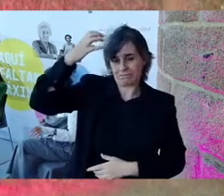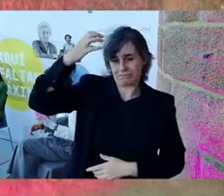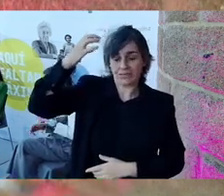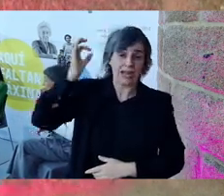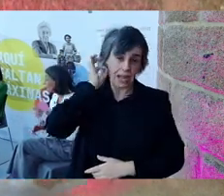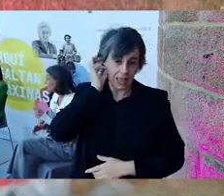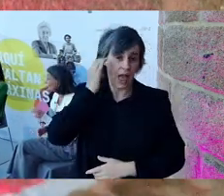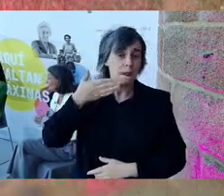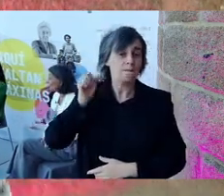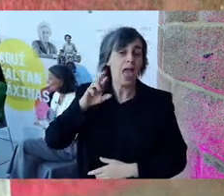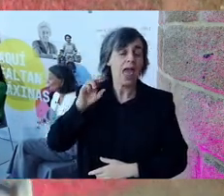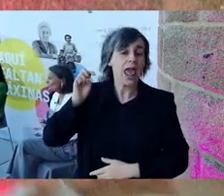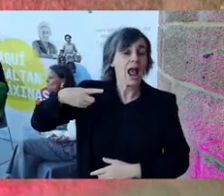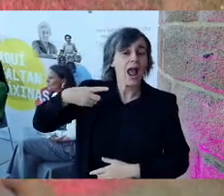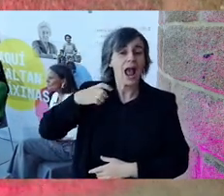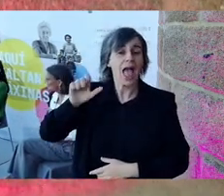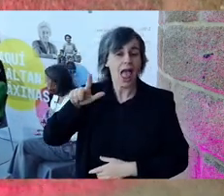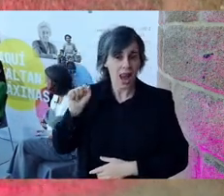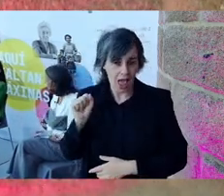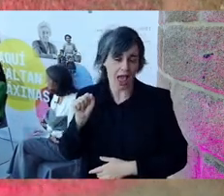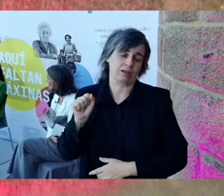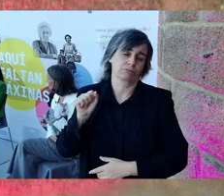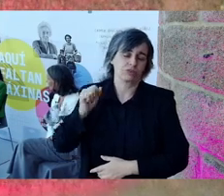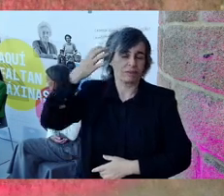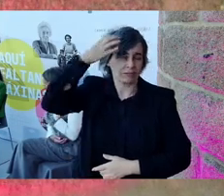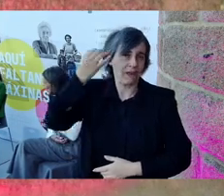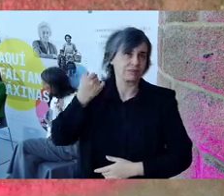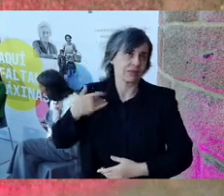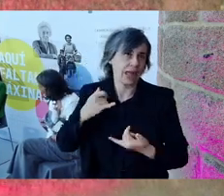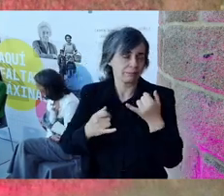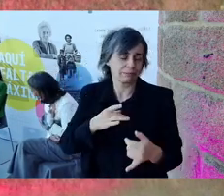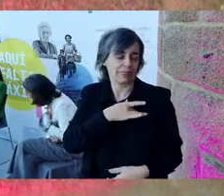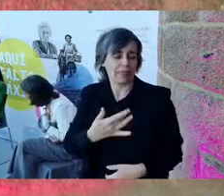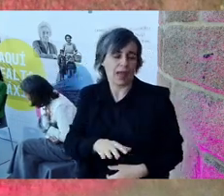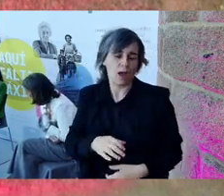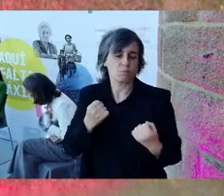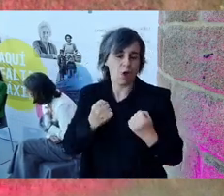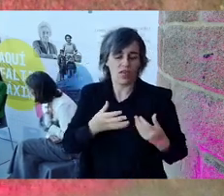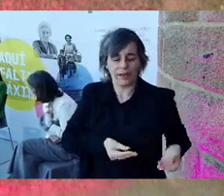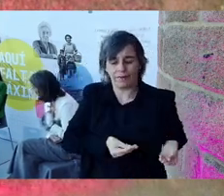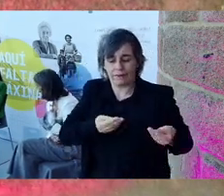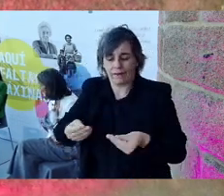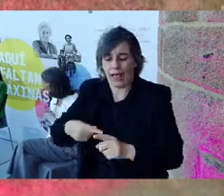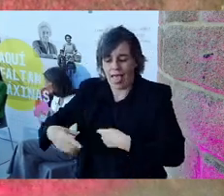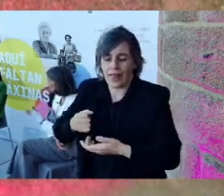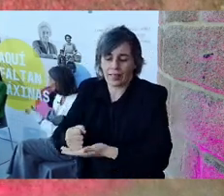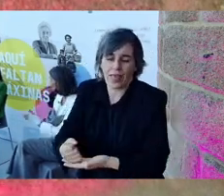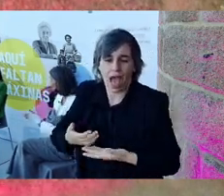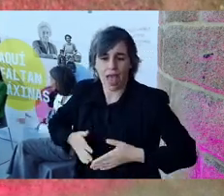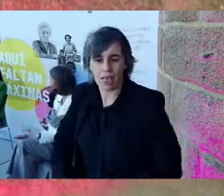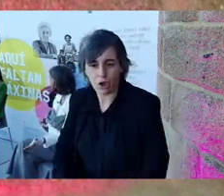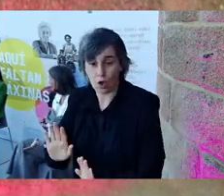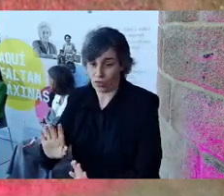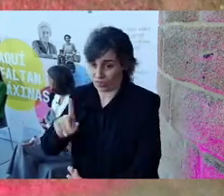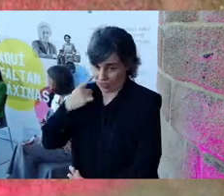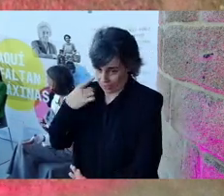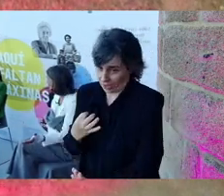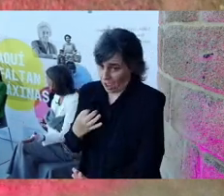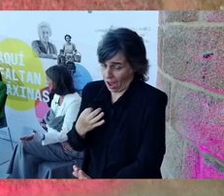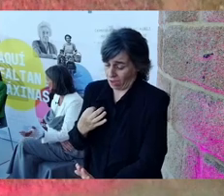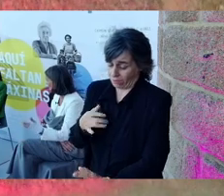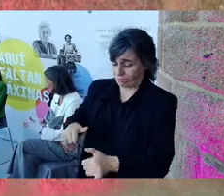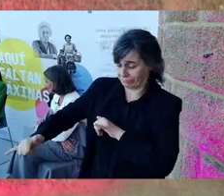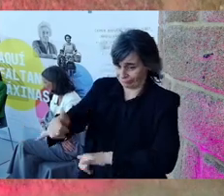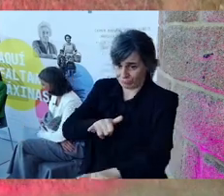el poder detrás de su hijo, le aconsejó, tal, todo lo que queráis, pero no tuvo el valor de decir, no, la reina soy yo porque tengo derecho y yo voy a gobernar.